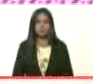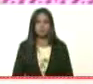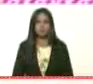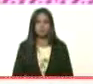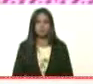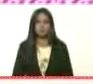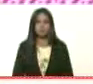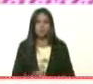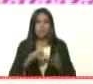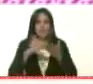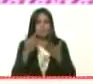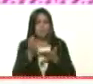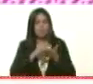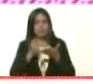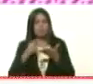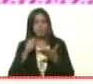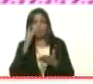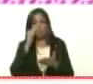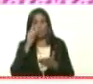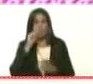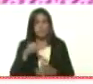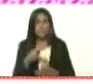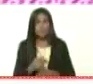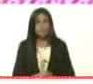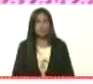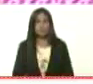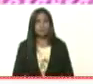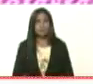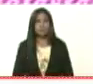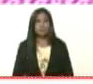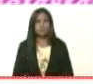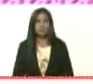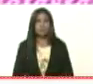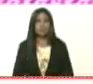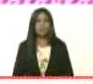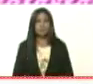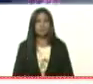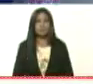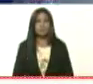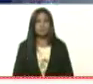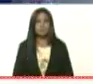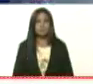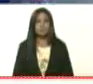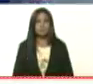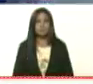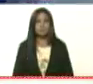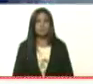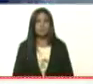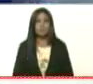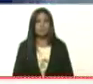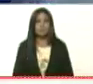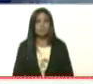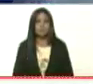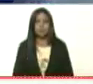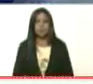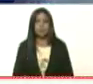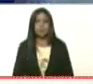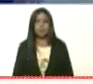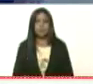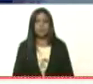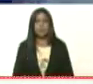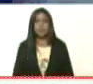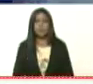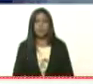El libro escrito por Flora Tristán en el siglo XIX, en París.